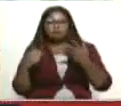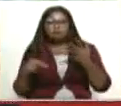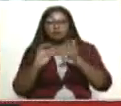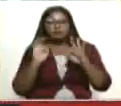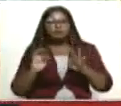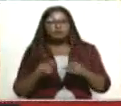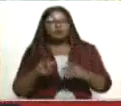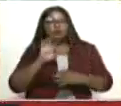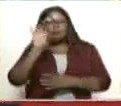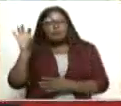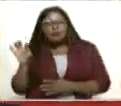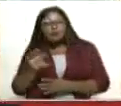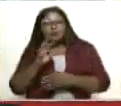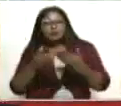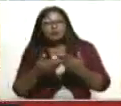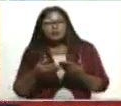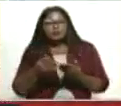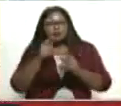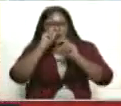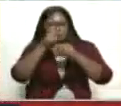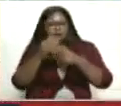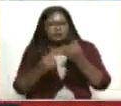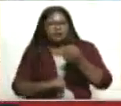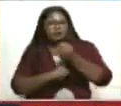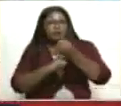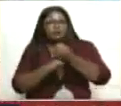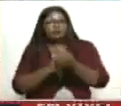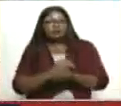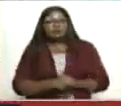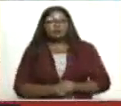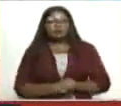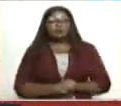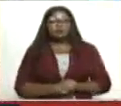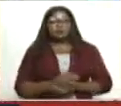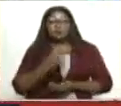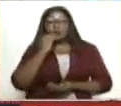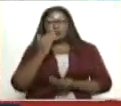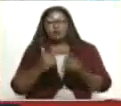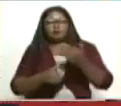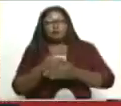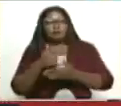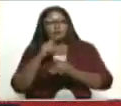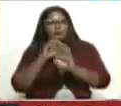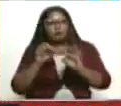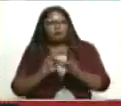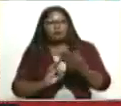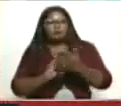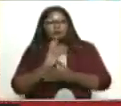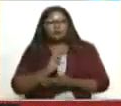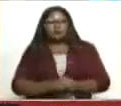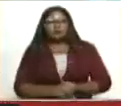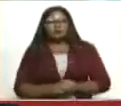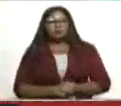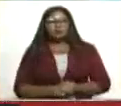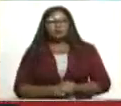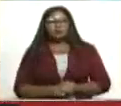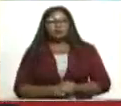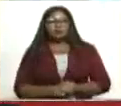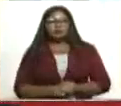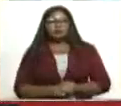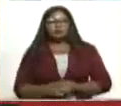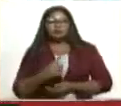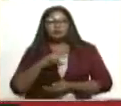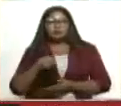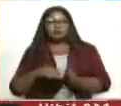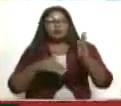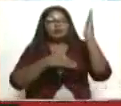los países que nos respaldan como algo más que acompañantes y anfitriones, a la ONU y a la Iglesia para que nos